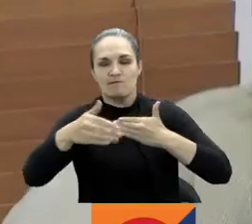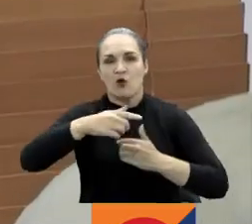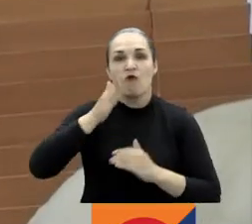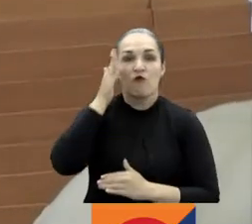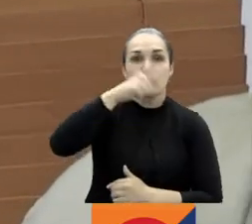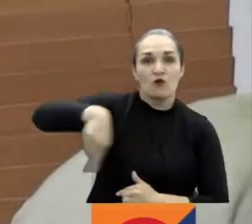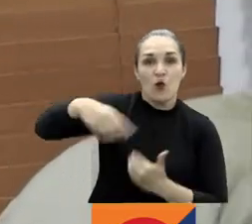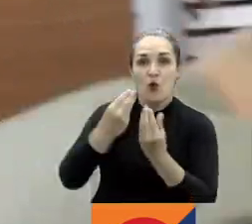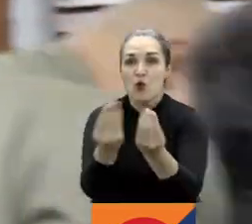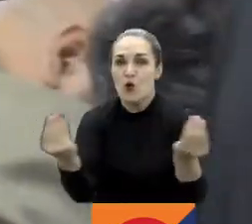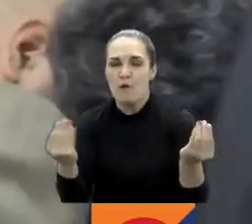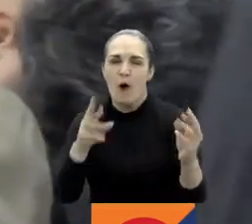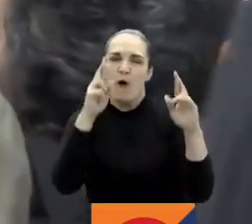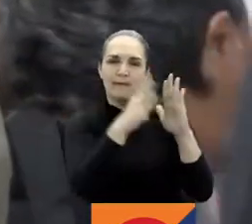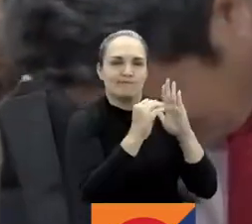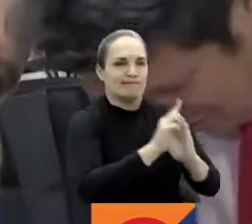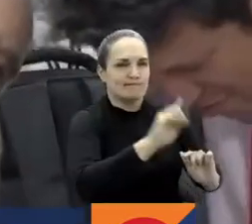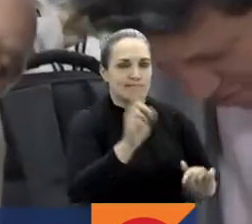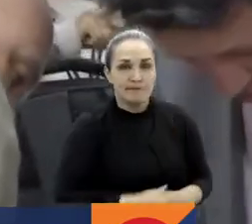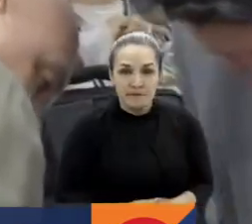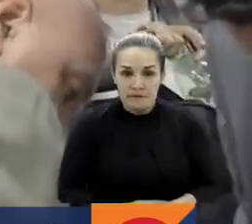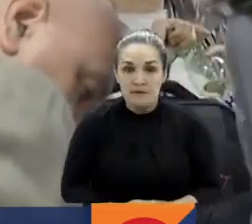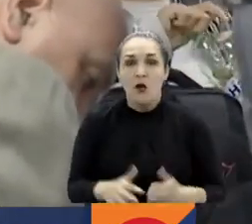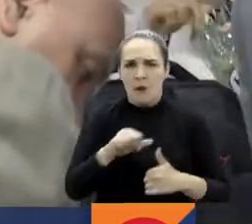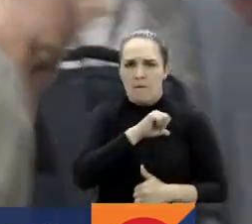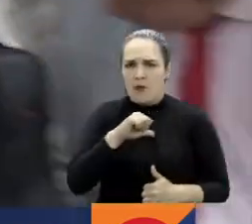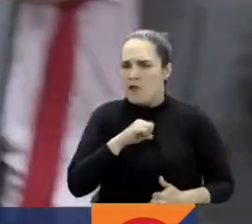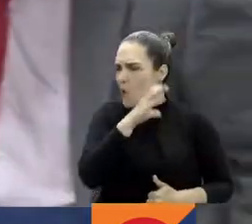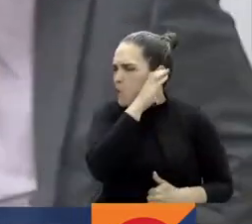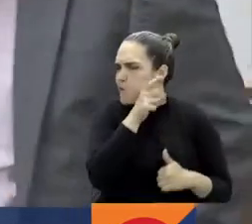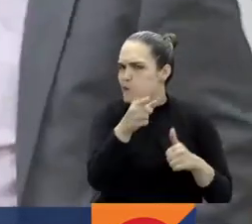generaciones de manera privada se realizan las exequias de Samuel Moreno en la capital del país